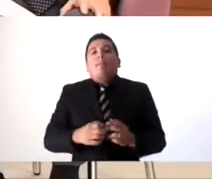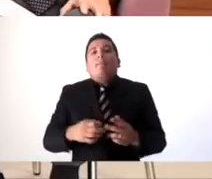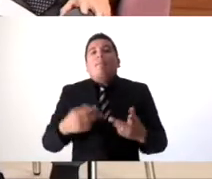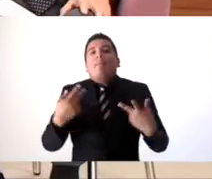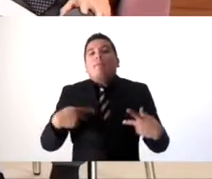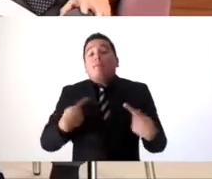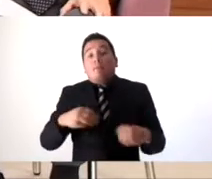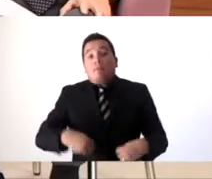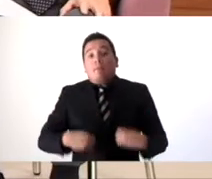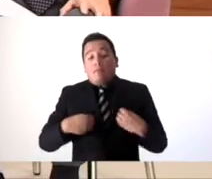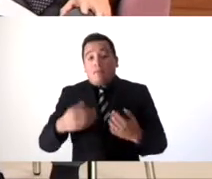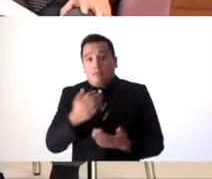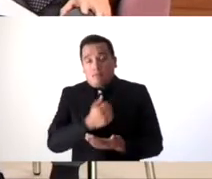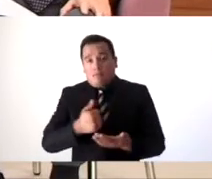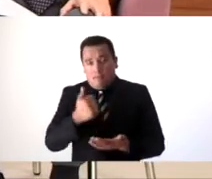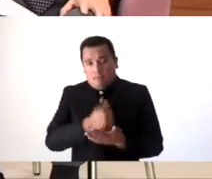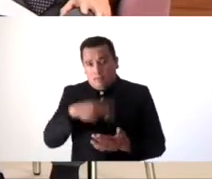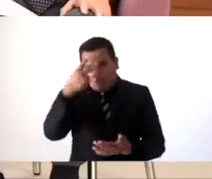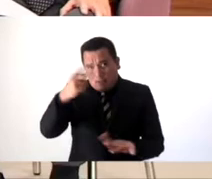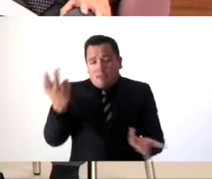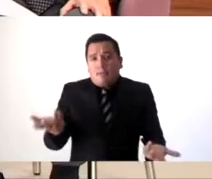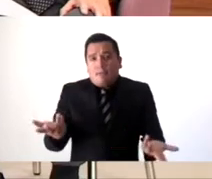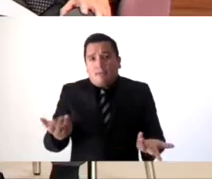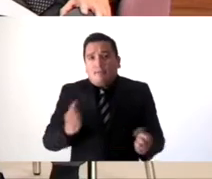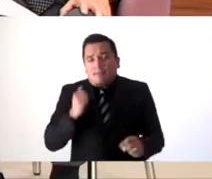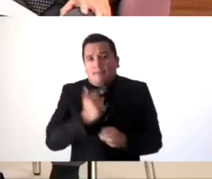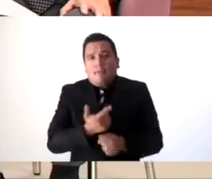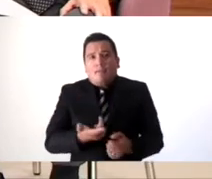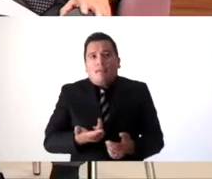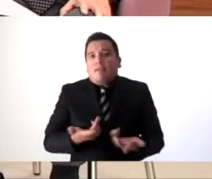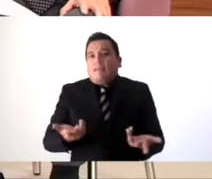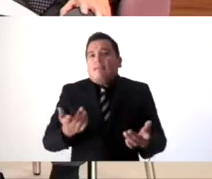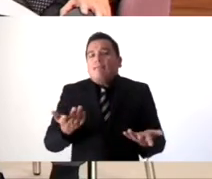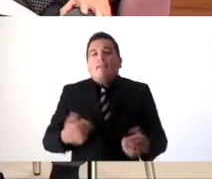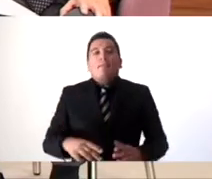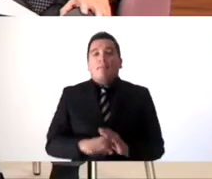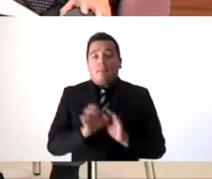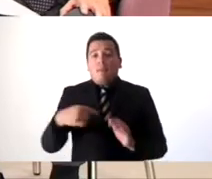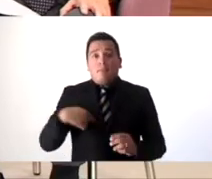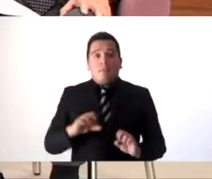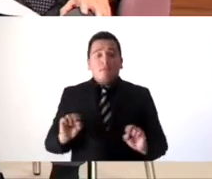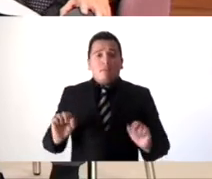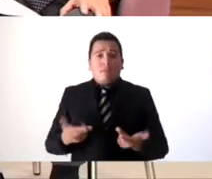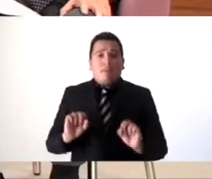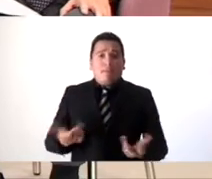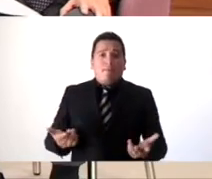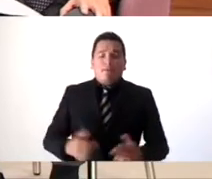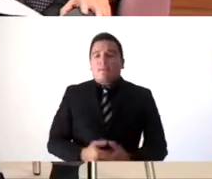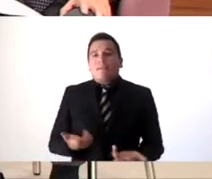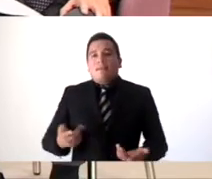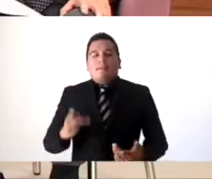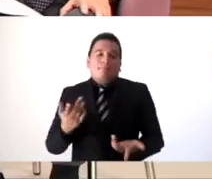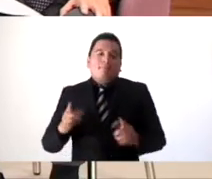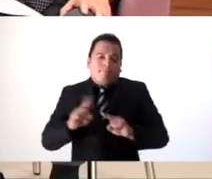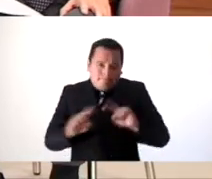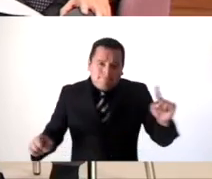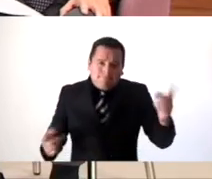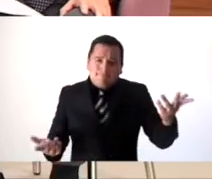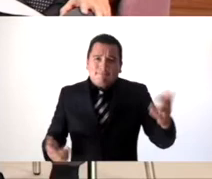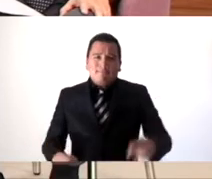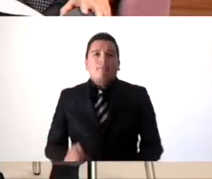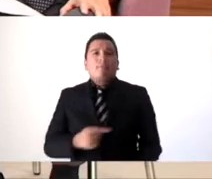que los que somos de la Ciudad de México también. Yo en particular soy del estado de Chiapas, así que yo soy del extremo contrario. Entonces,